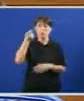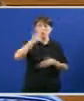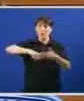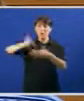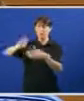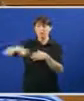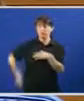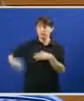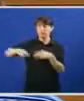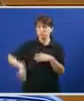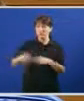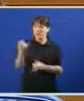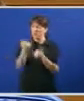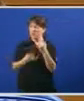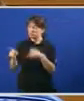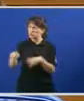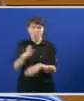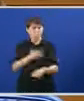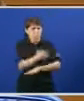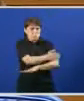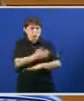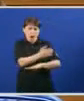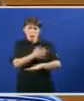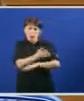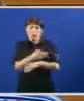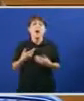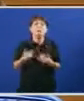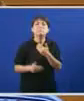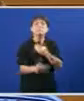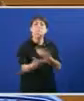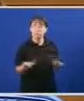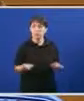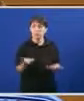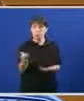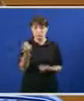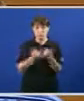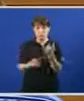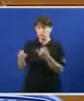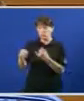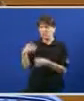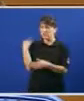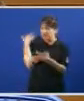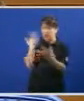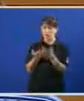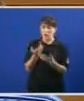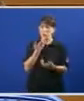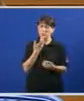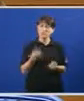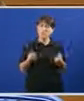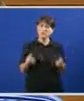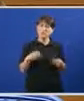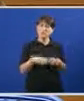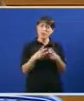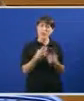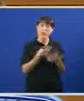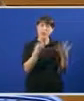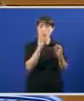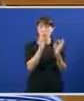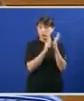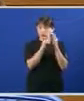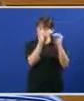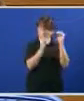van a seguir así, porque mentras o que sí fixeron foi reducir o gasto social en 8 puntos. Triplicaron o gasto